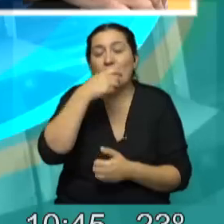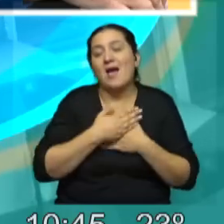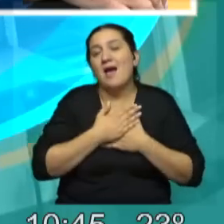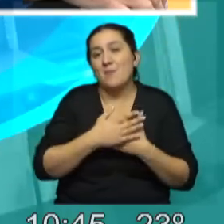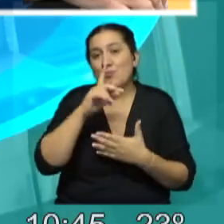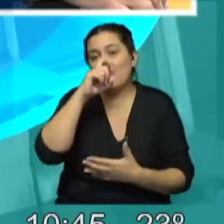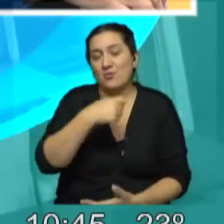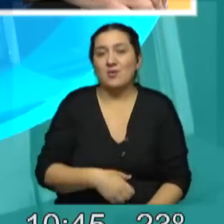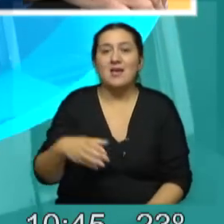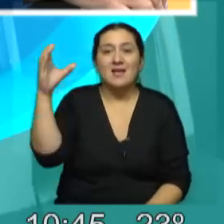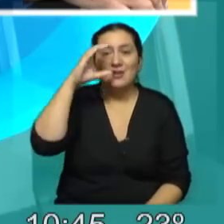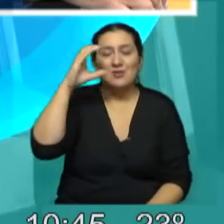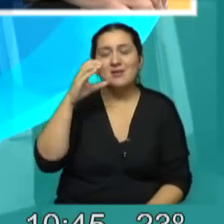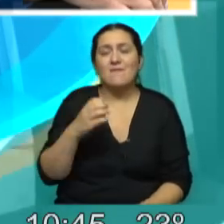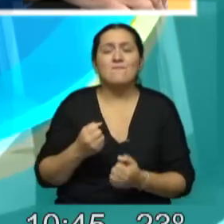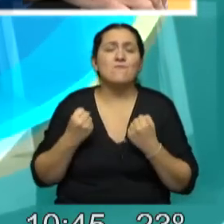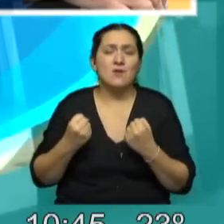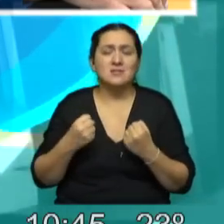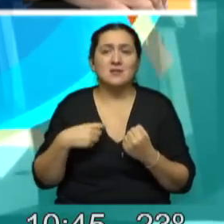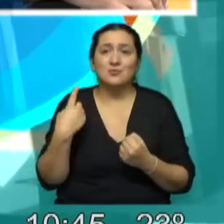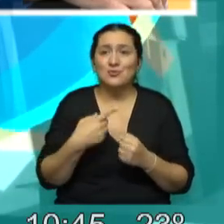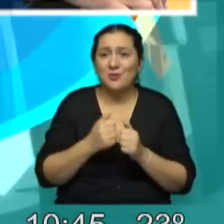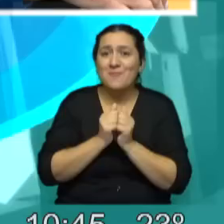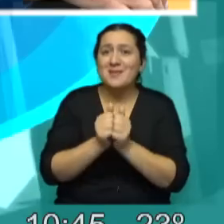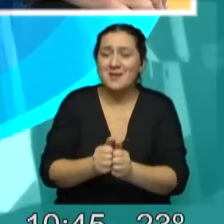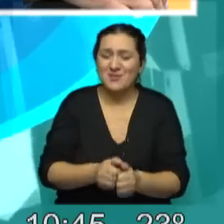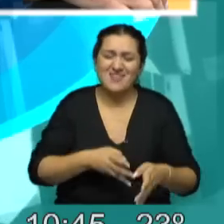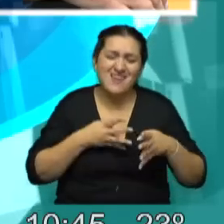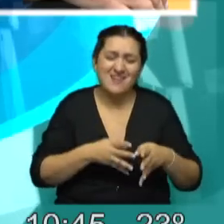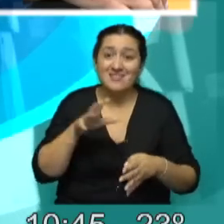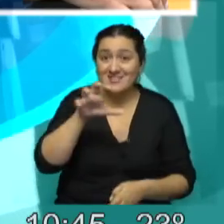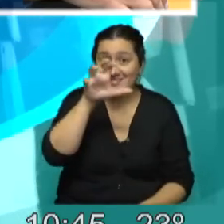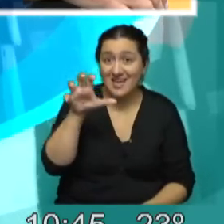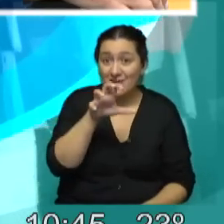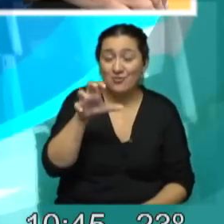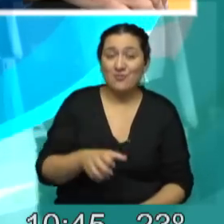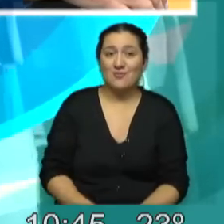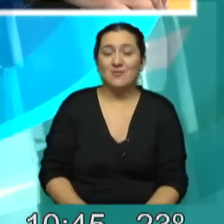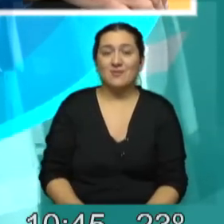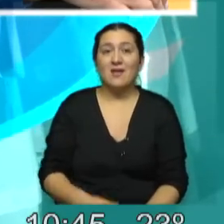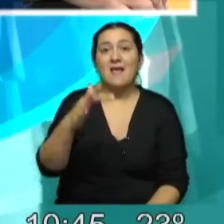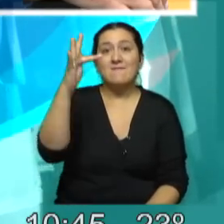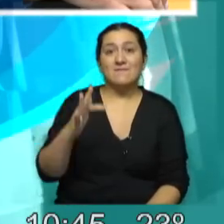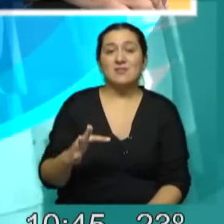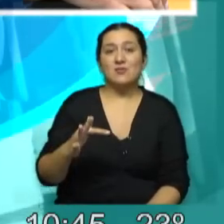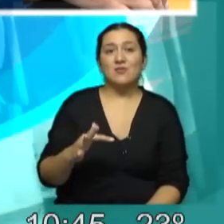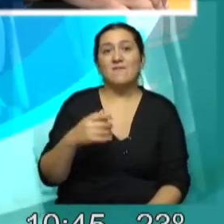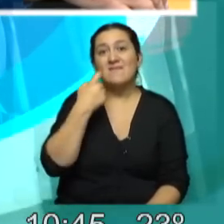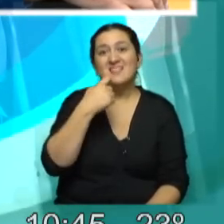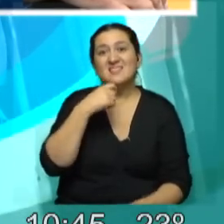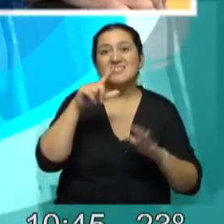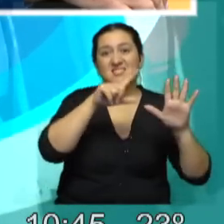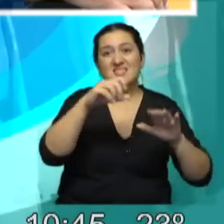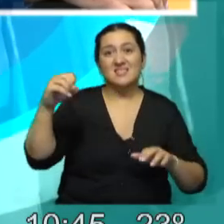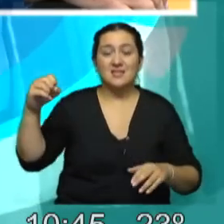Carolina sosgenia fuerza estamos contigo desde el cerro Fito quedan 700 mensajes nos